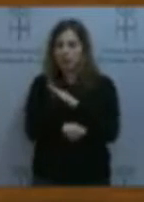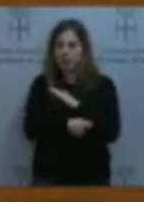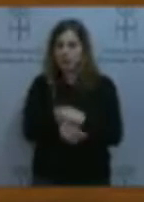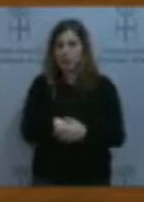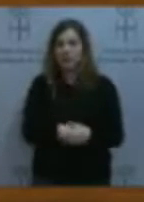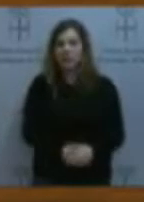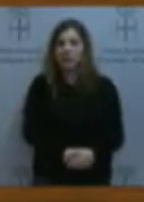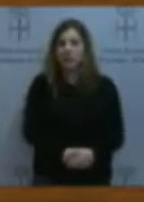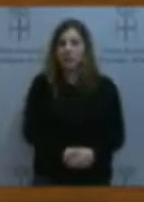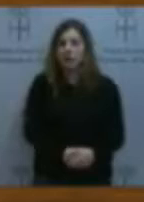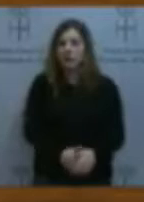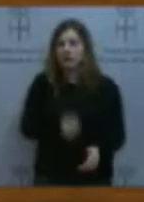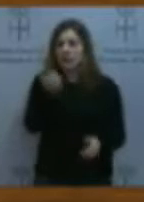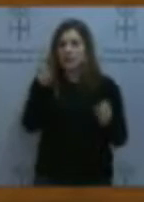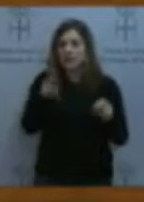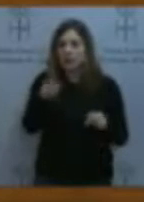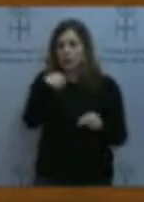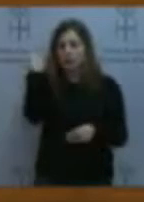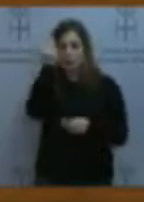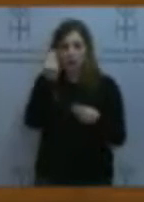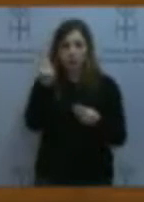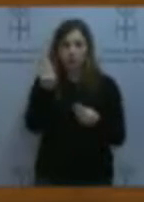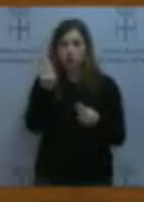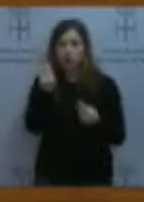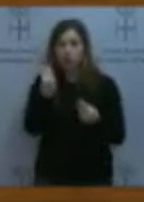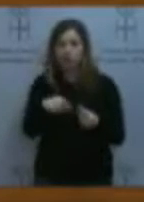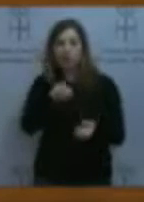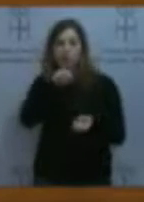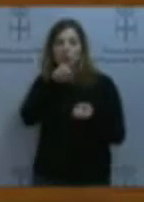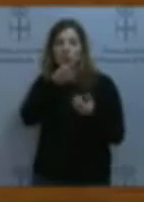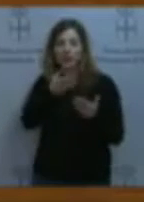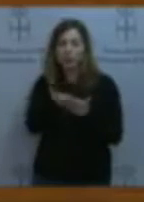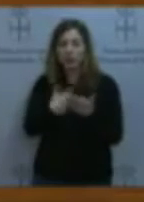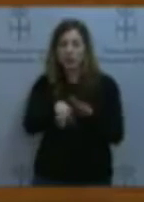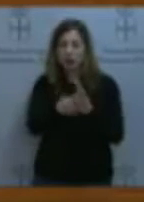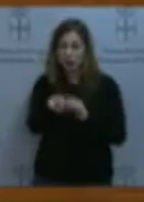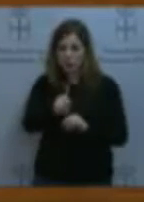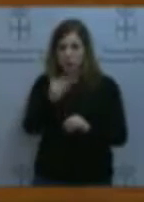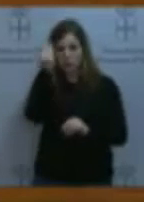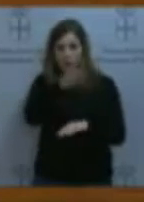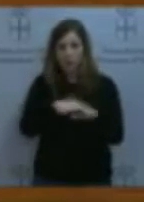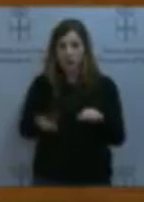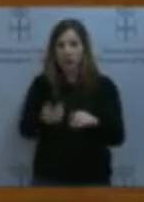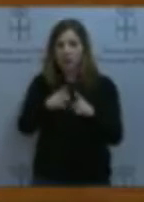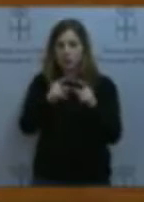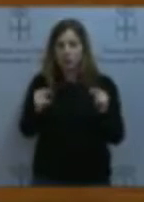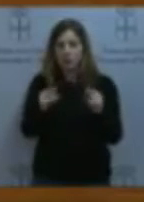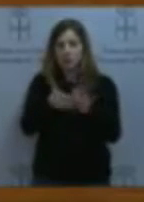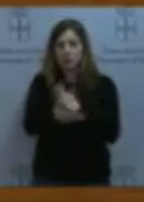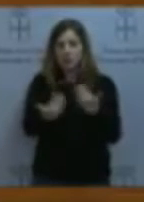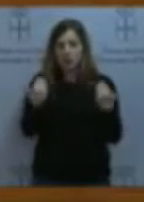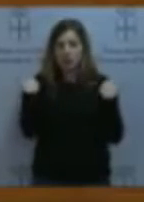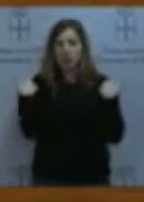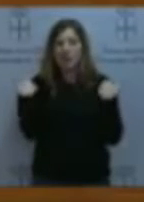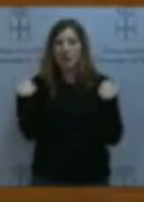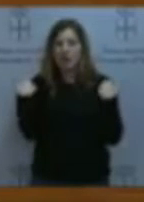consideramos que ambas cuestiones que se plantean en esta proposición no de ley son fundamentales en Asturias, son una cuestión de responsabilidad del conjunto de diputados que estamos en esta Cámara.